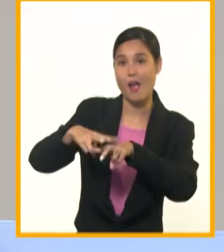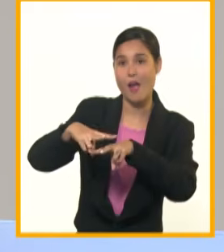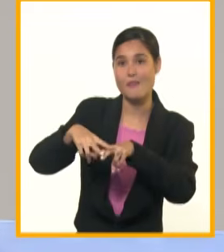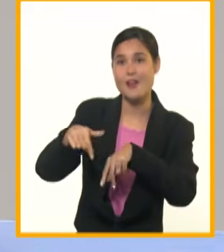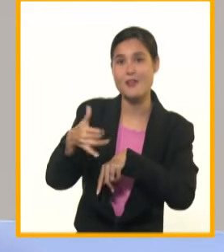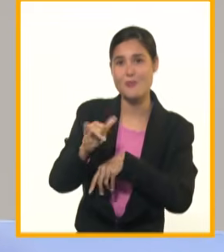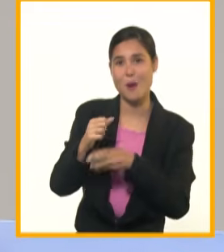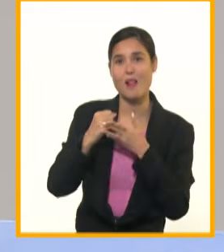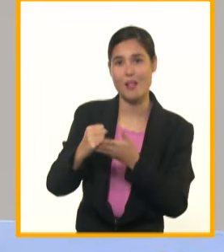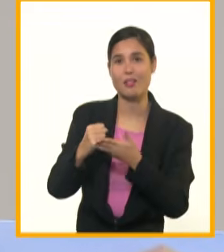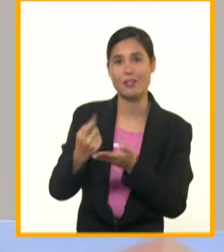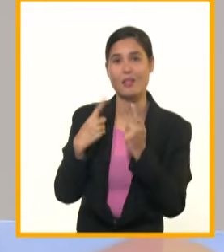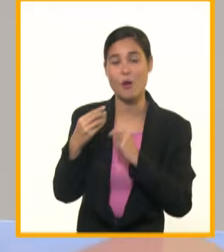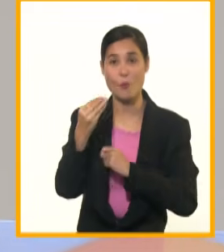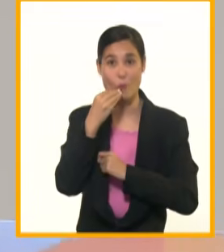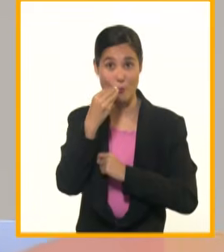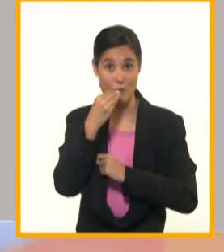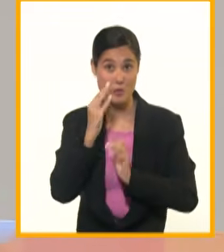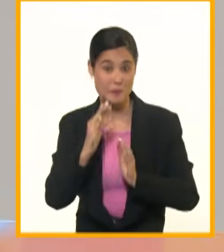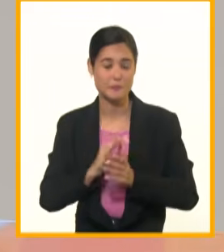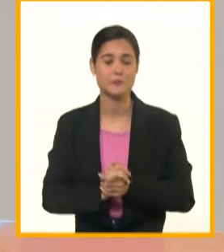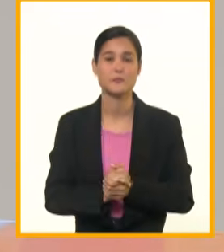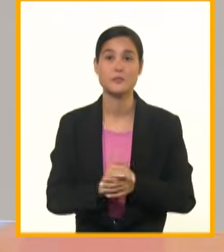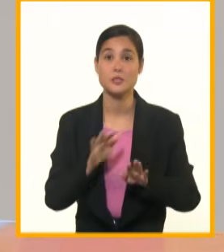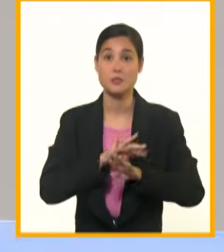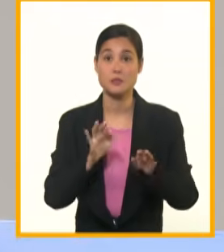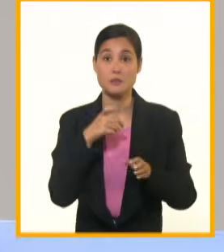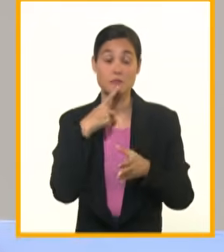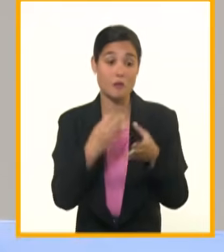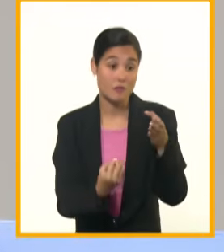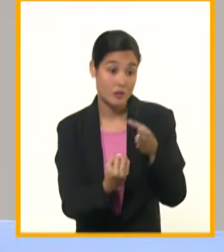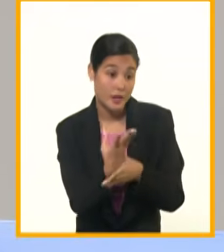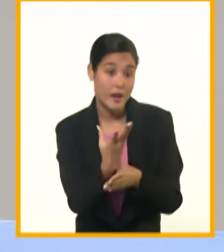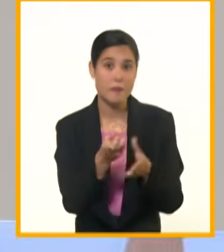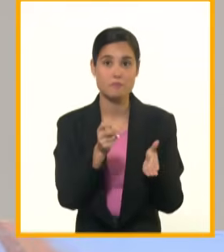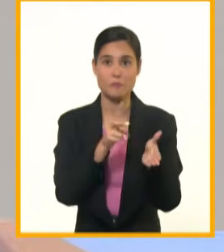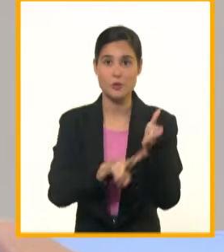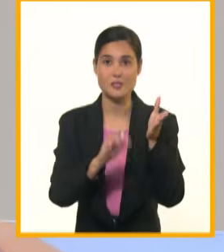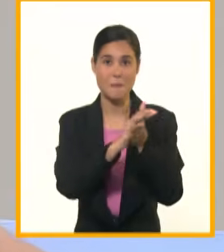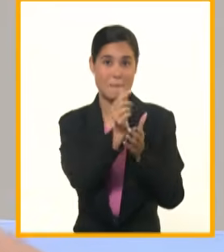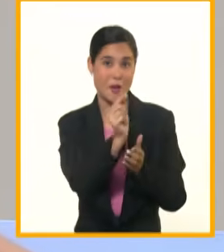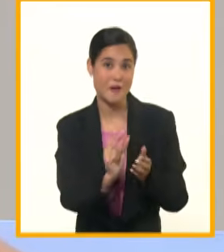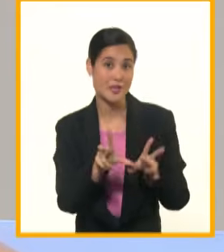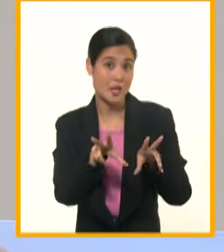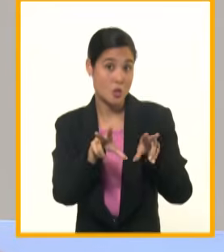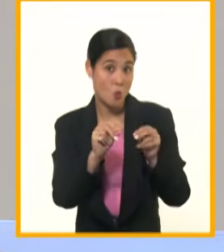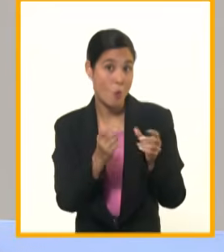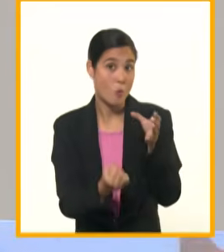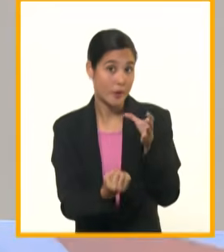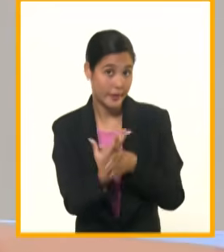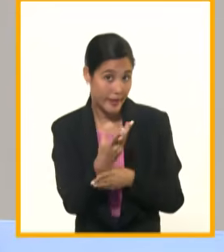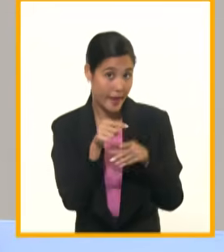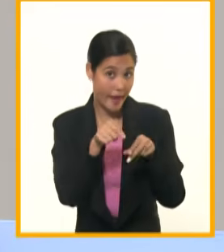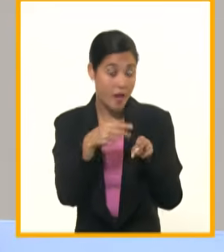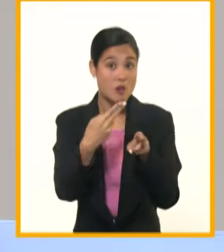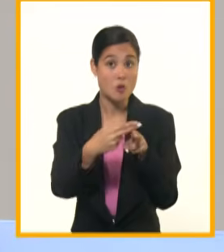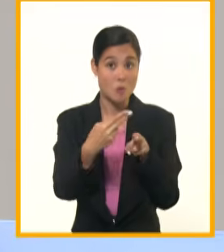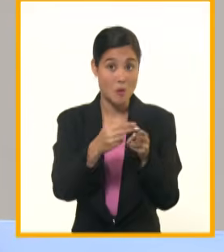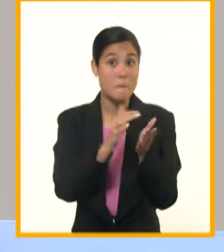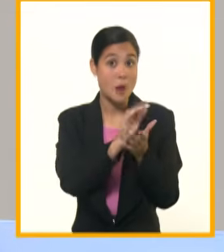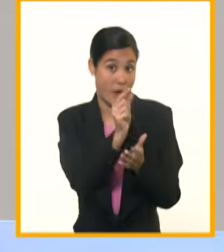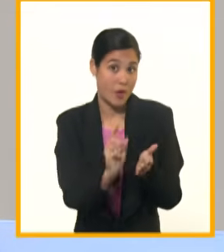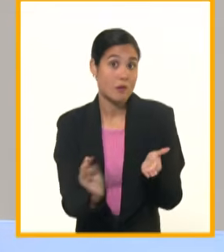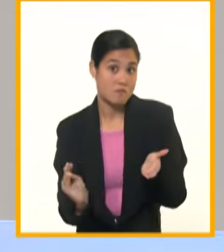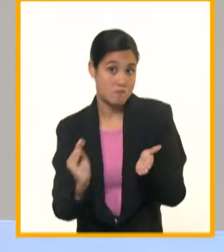Desde que se constituyó la provincia nació con una estructura diferente, con un grupo empresarial propio que ha logrado durante estos 15 años